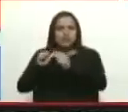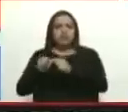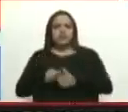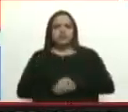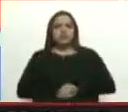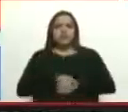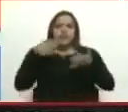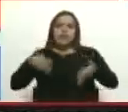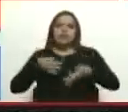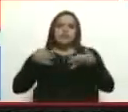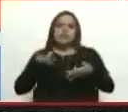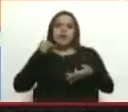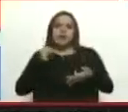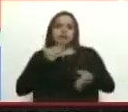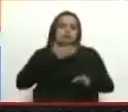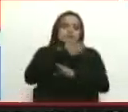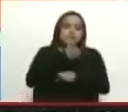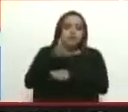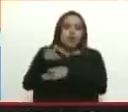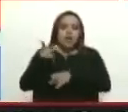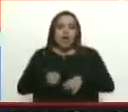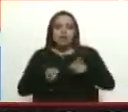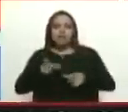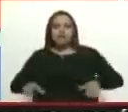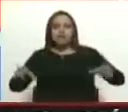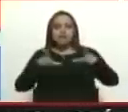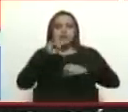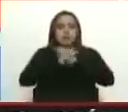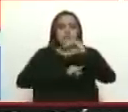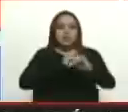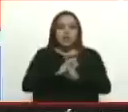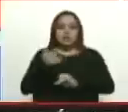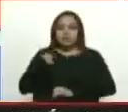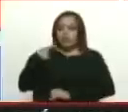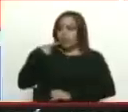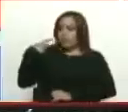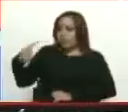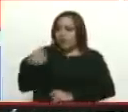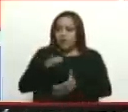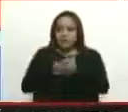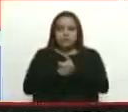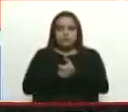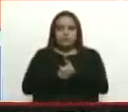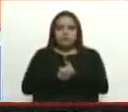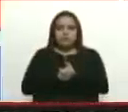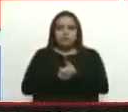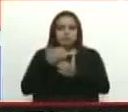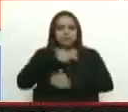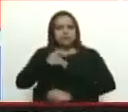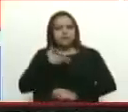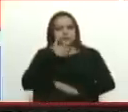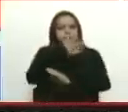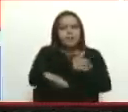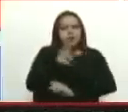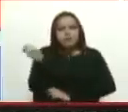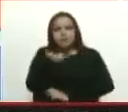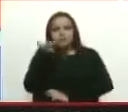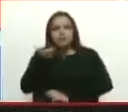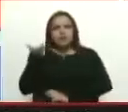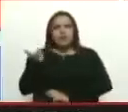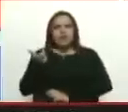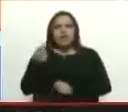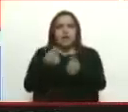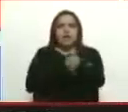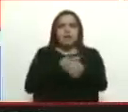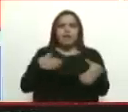hay que mantenerlas. Siempre que vamos a algún foro internacional, yo se lo digo aquí a los compañeros, vamos a buscar a los hermanos del